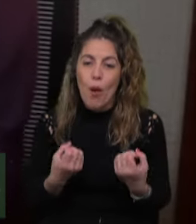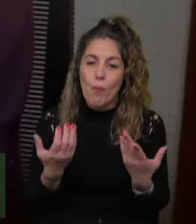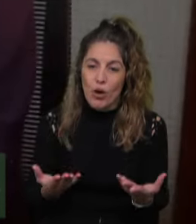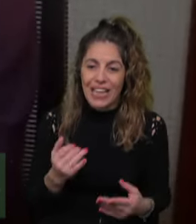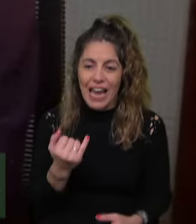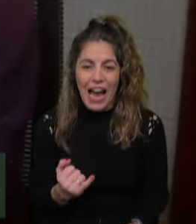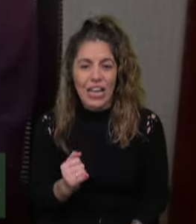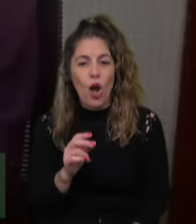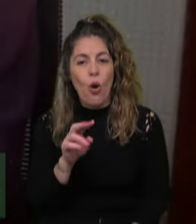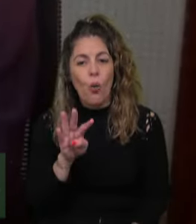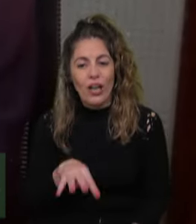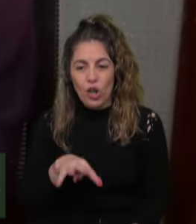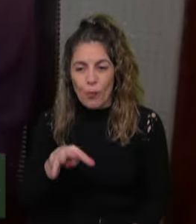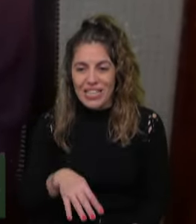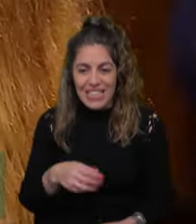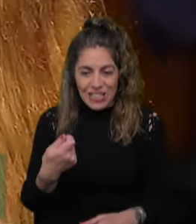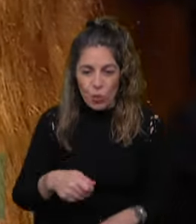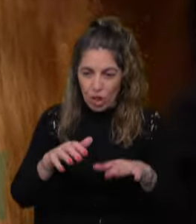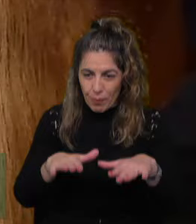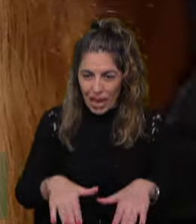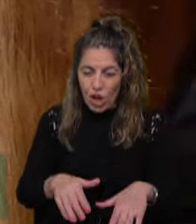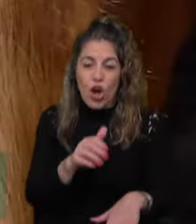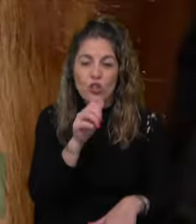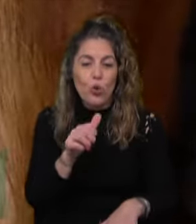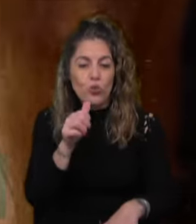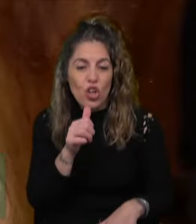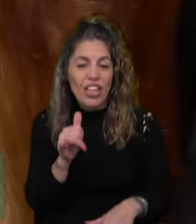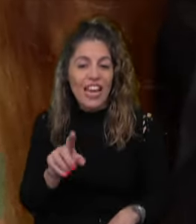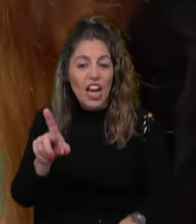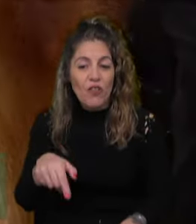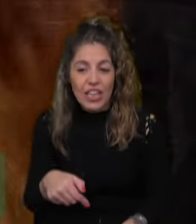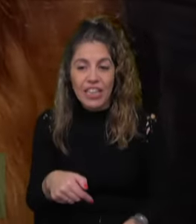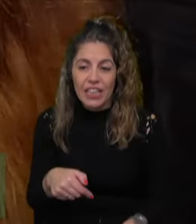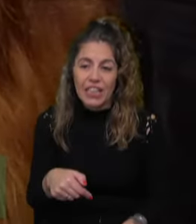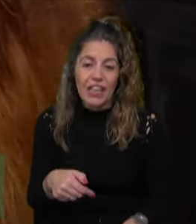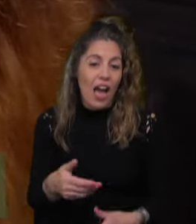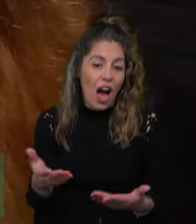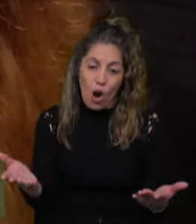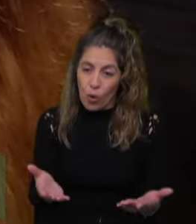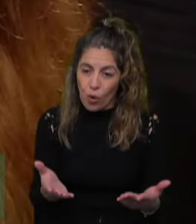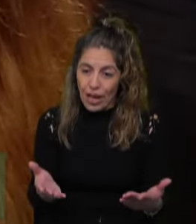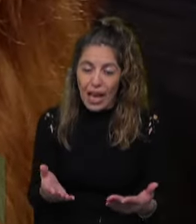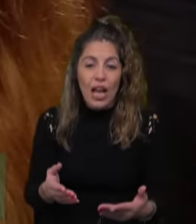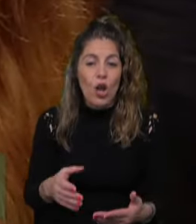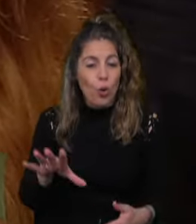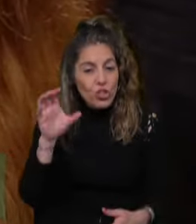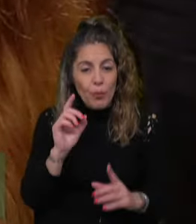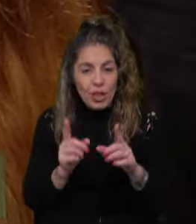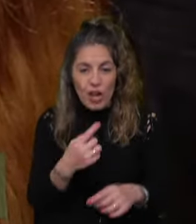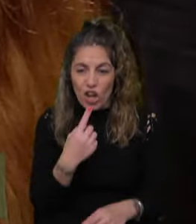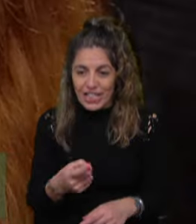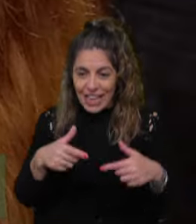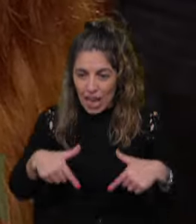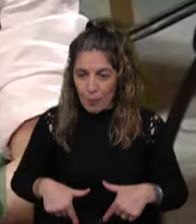hay 4 meses de seguro de paro. La solución tendría que venir de alguna manera, y lo escuchábamos en palabras incluso de la ministra